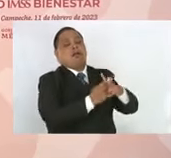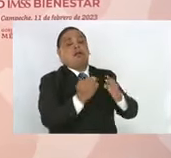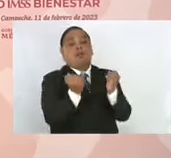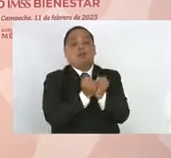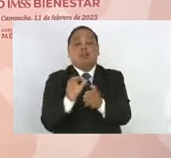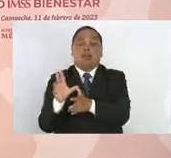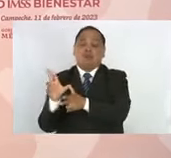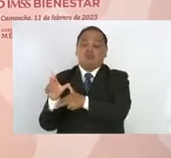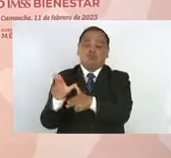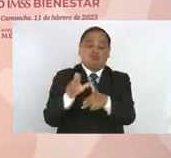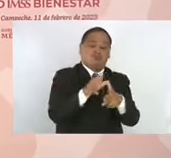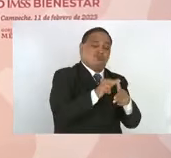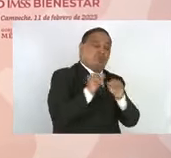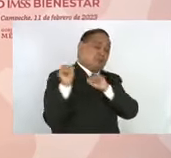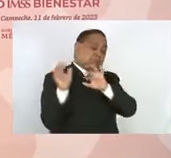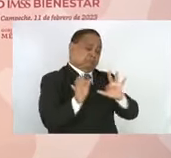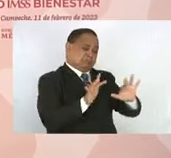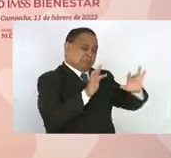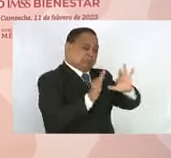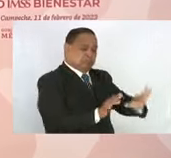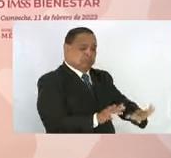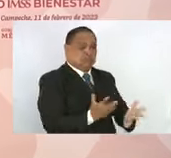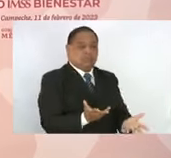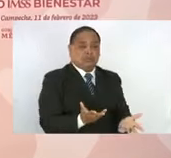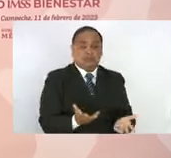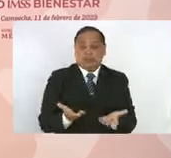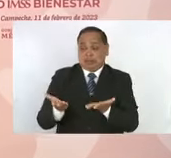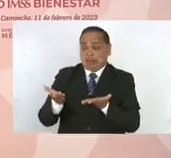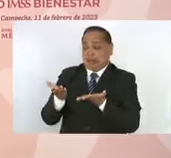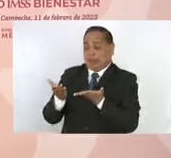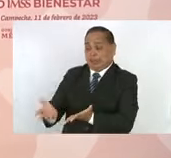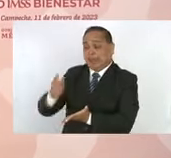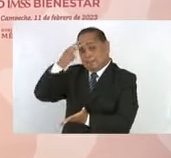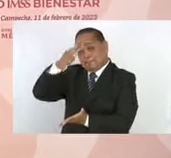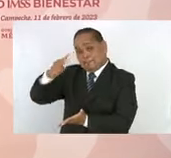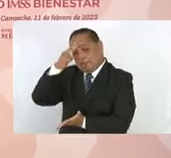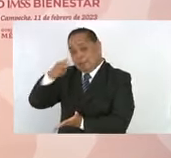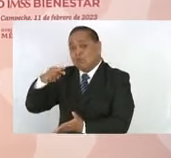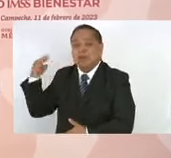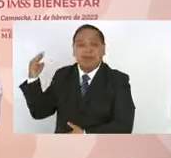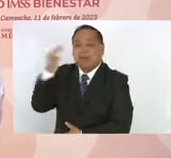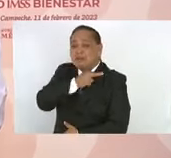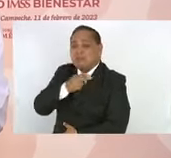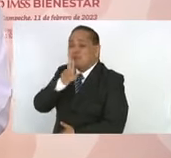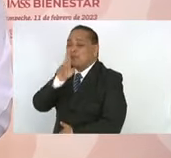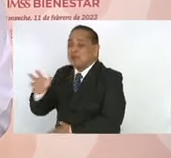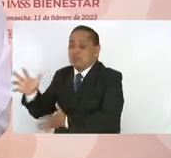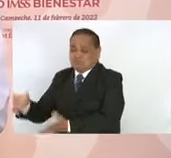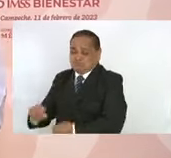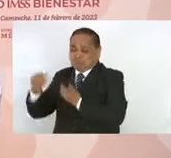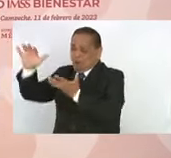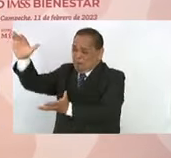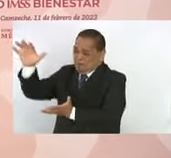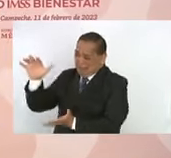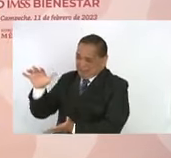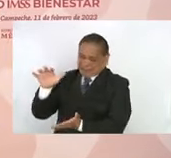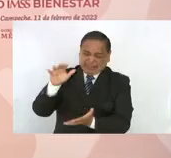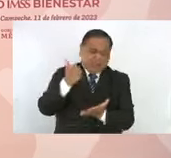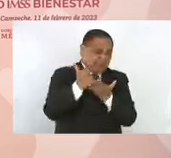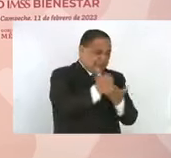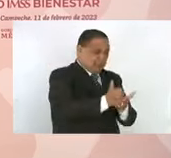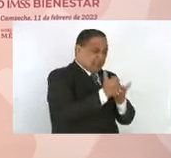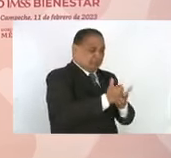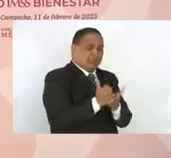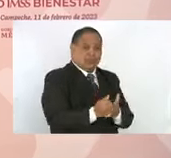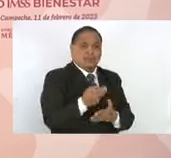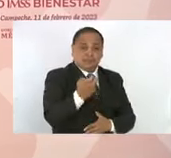Ian. La rápida y eficaz respuesta en aquellas dramáticas horas ha profundizado el respeto, el